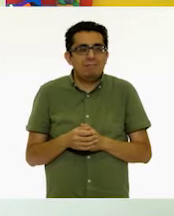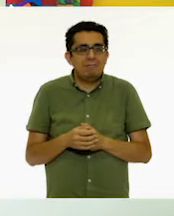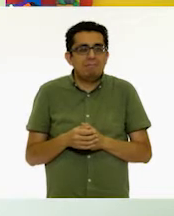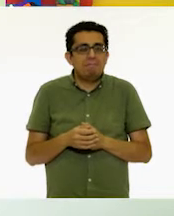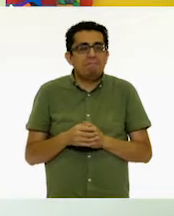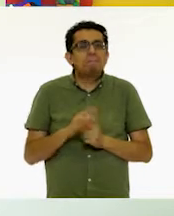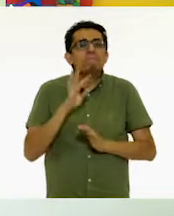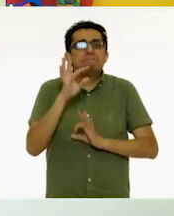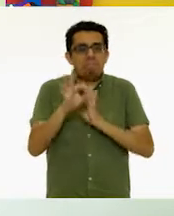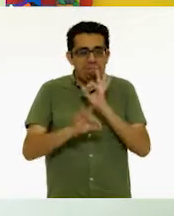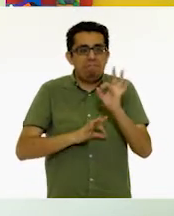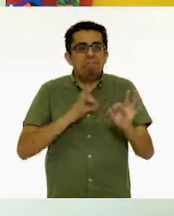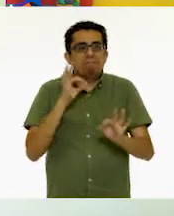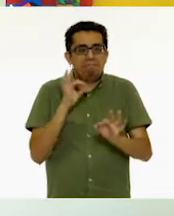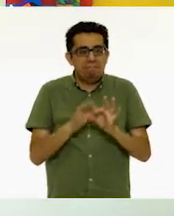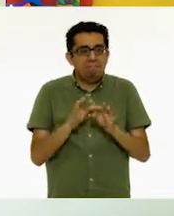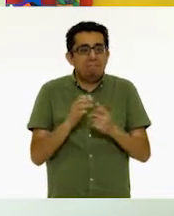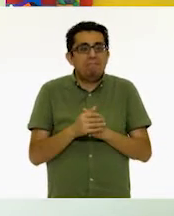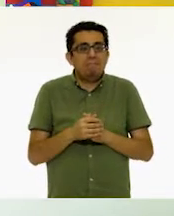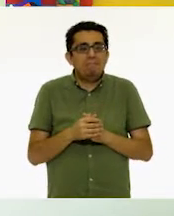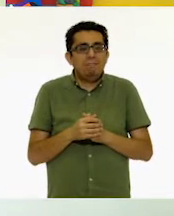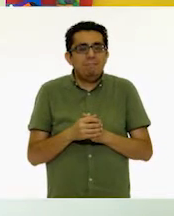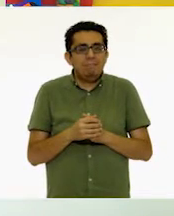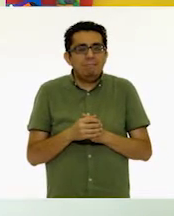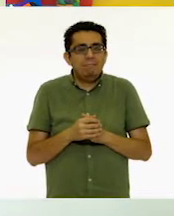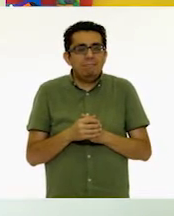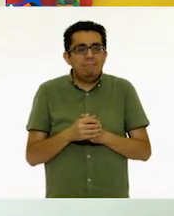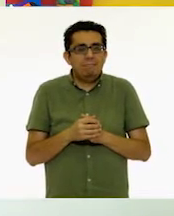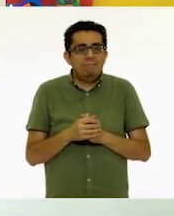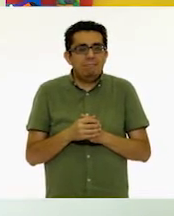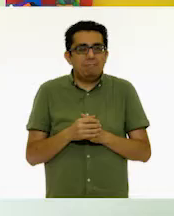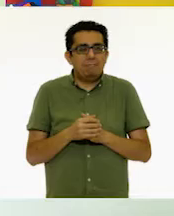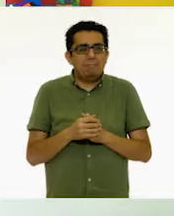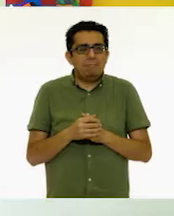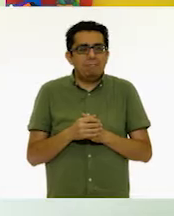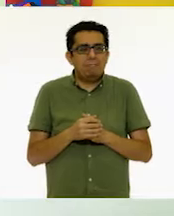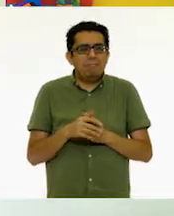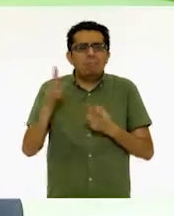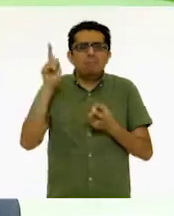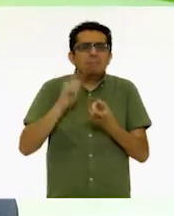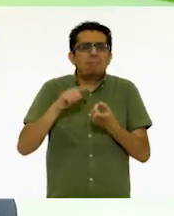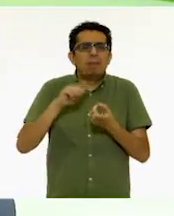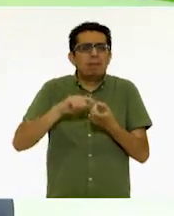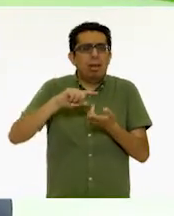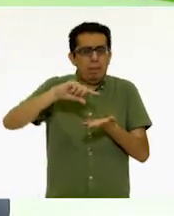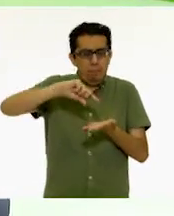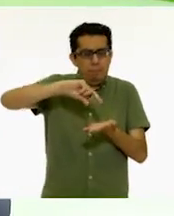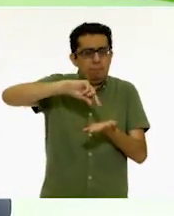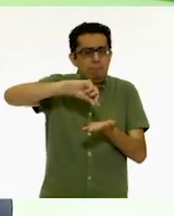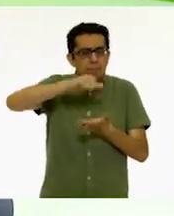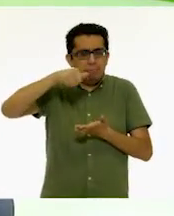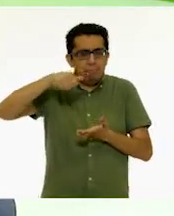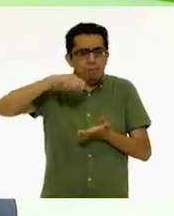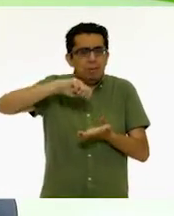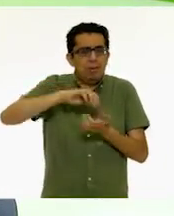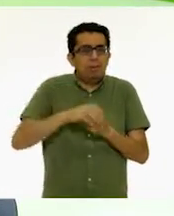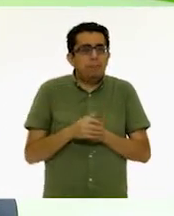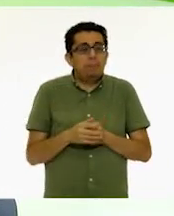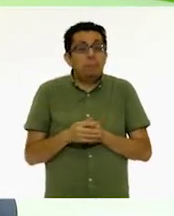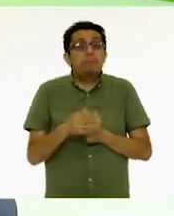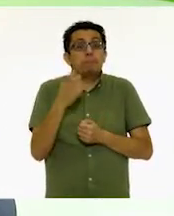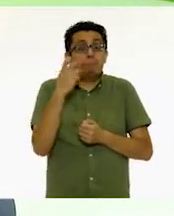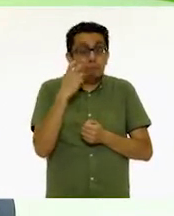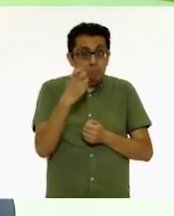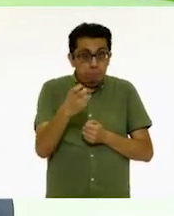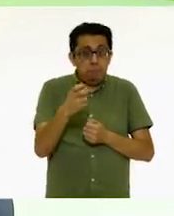¡Listo! ¿Listo? Bueno, pues... Oye, ¿y la pirinola dónde la ponemos? Ah, esa la vamos a